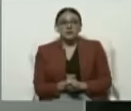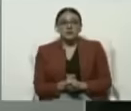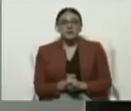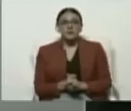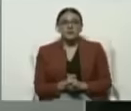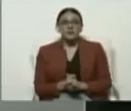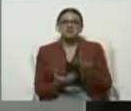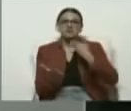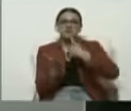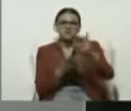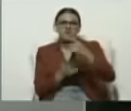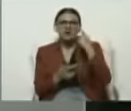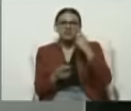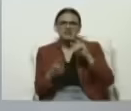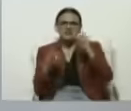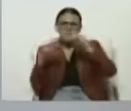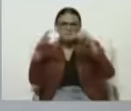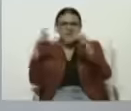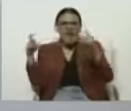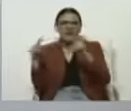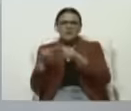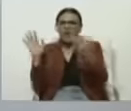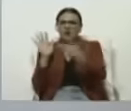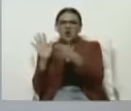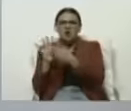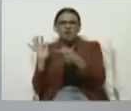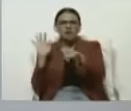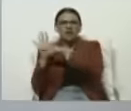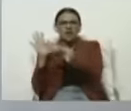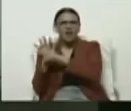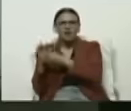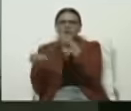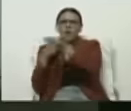Fuera, rata de libertad, traidor.